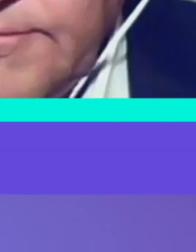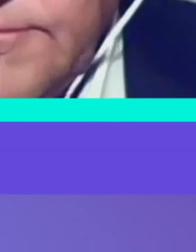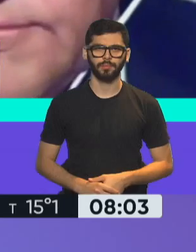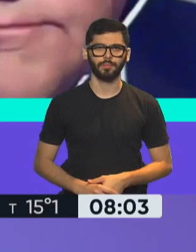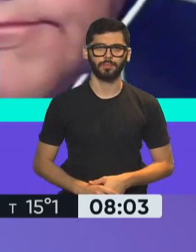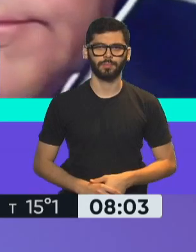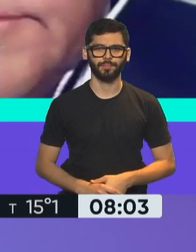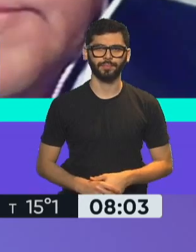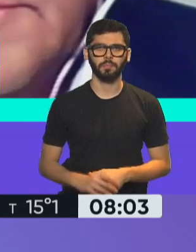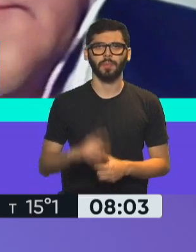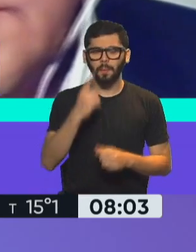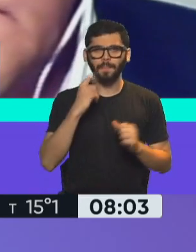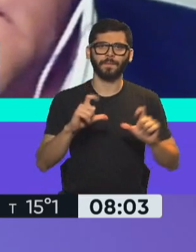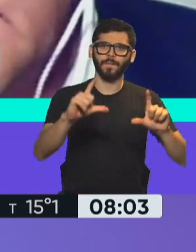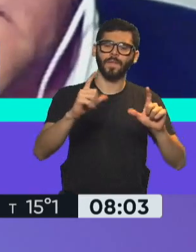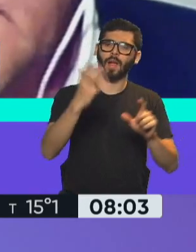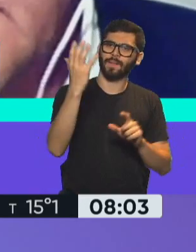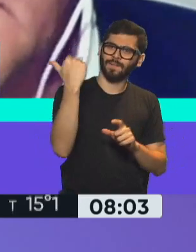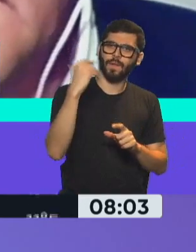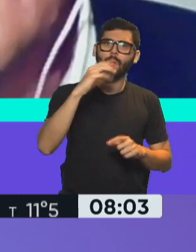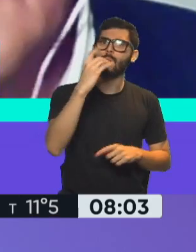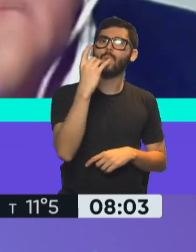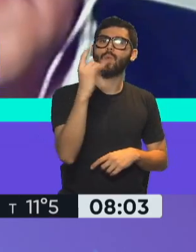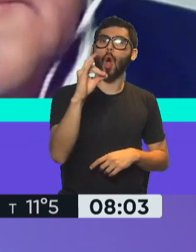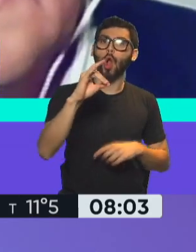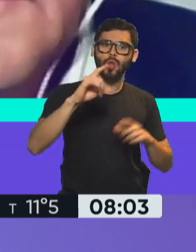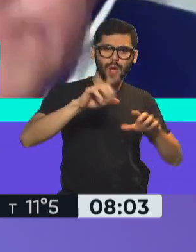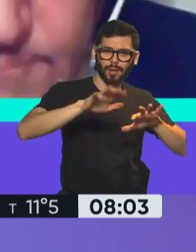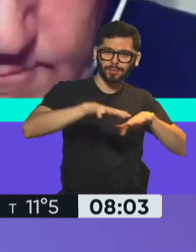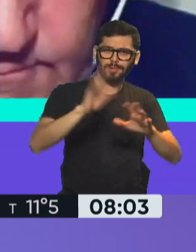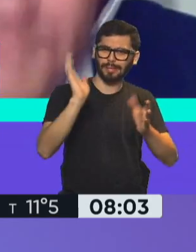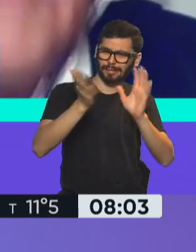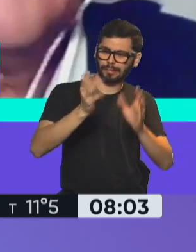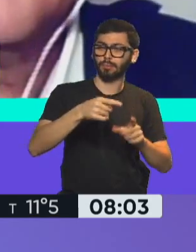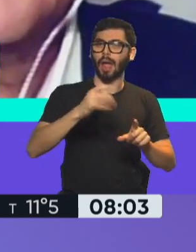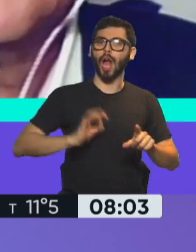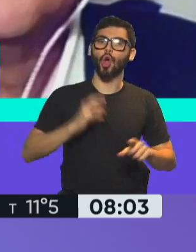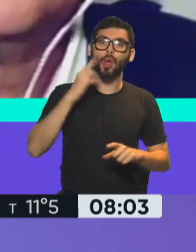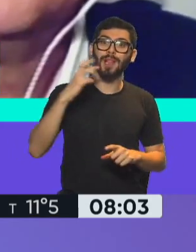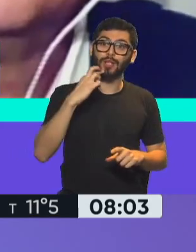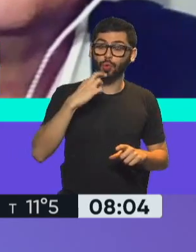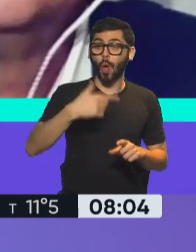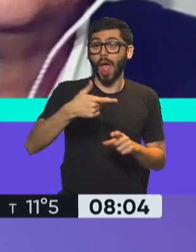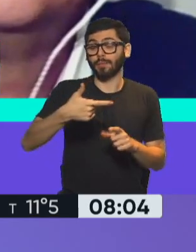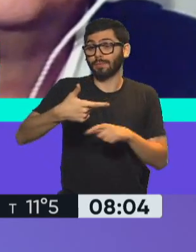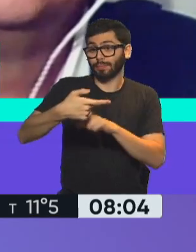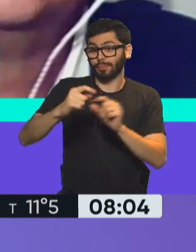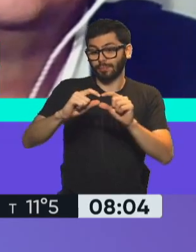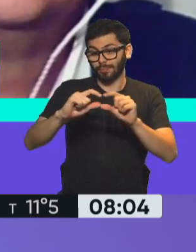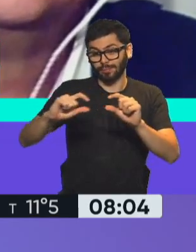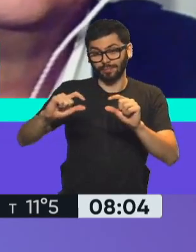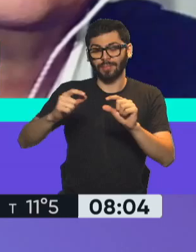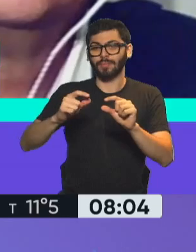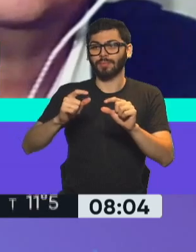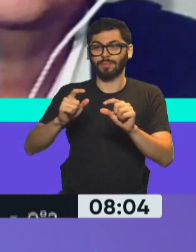la brutal represión en Bolivia, ¿no? Sucedió en 2019, estas municiones, como otras municiones, lamentablemente, sirvieron